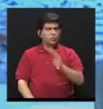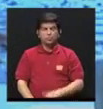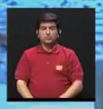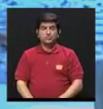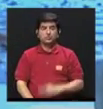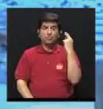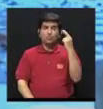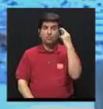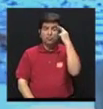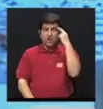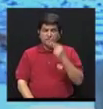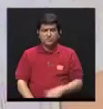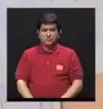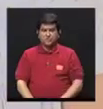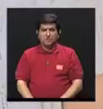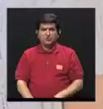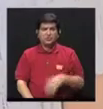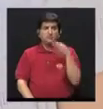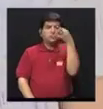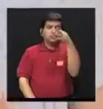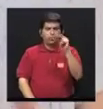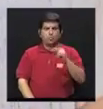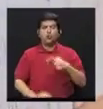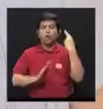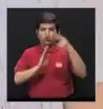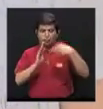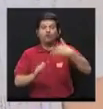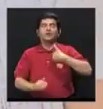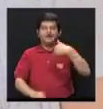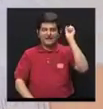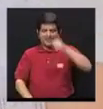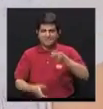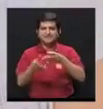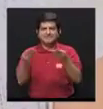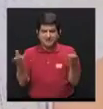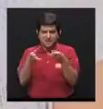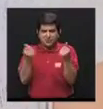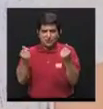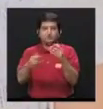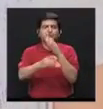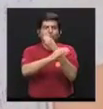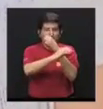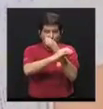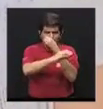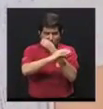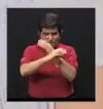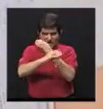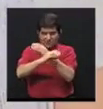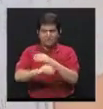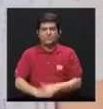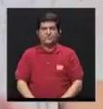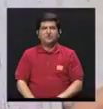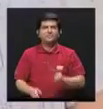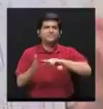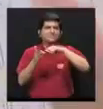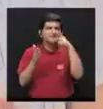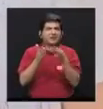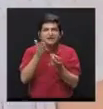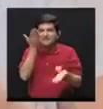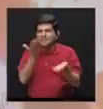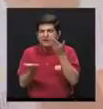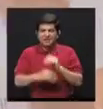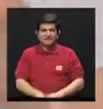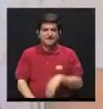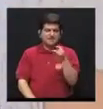papel que han jugado dentro de la producción, dentro del cuidado, que ha significado, por ejemplo, que son las que han